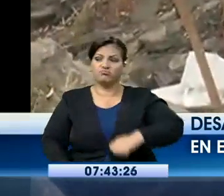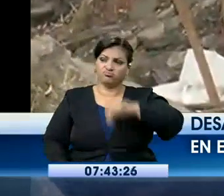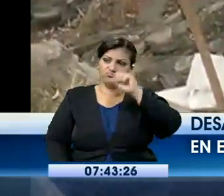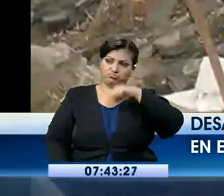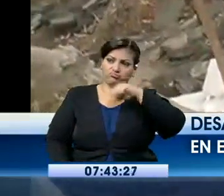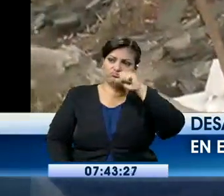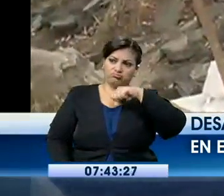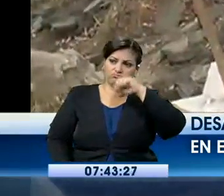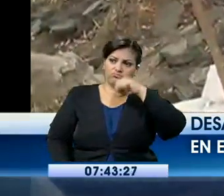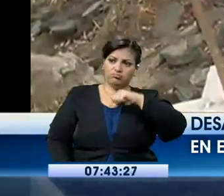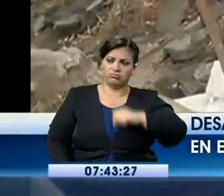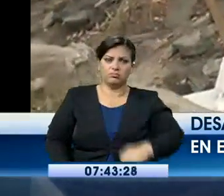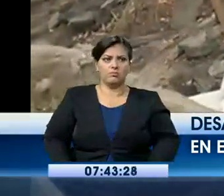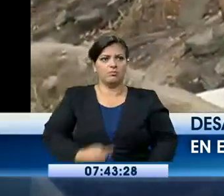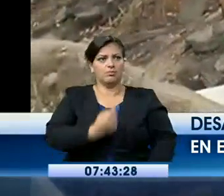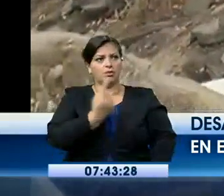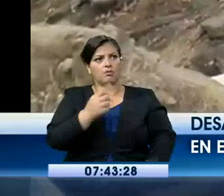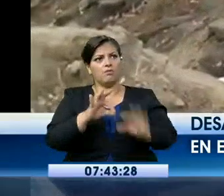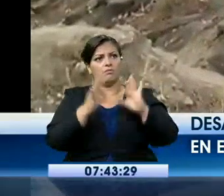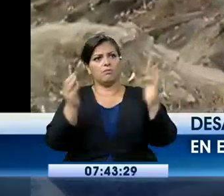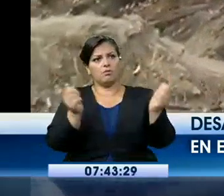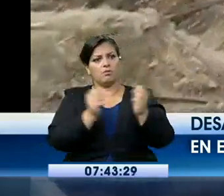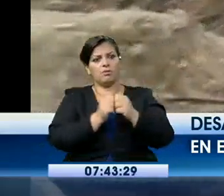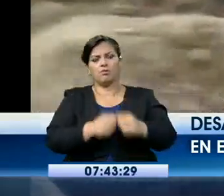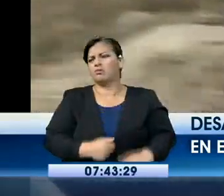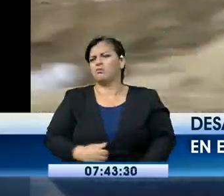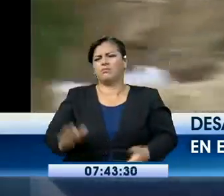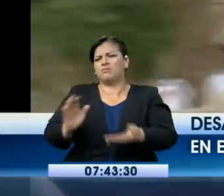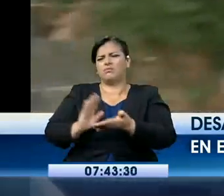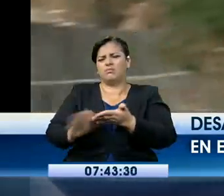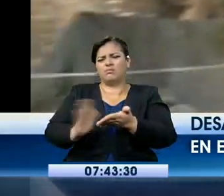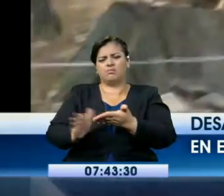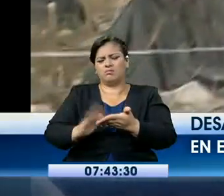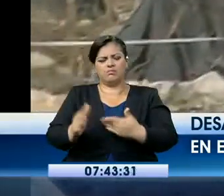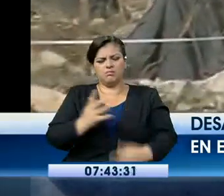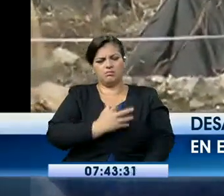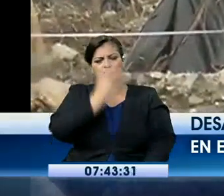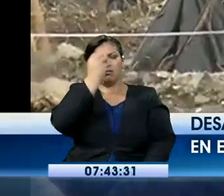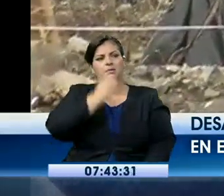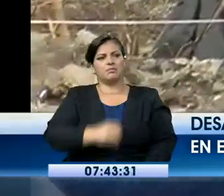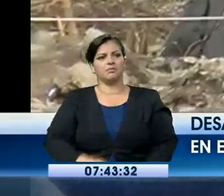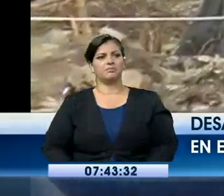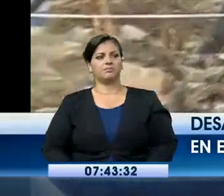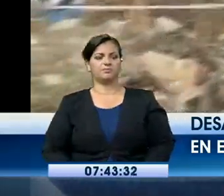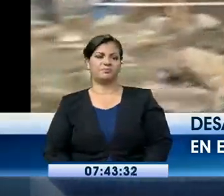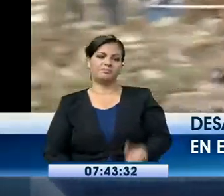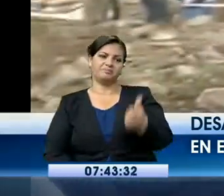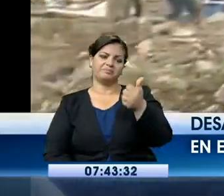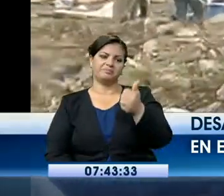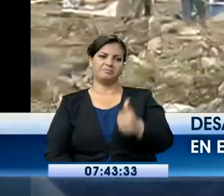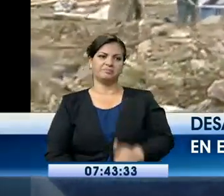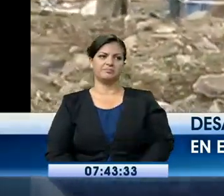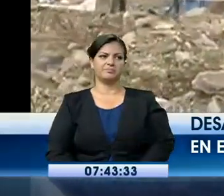familia? No puedo hablar, mira. Ok, perfecto, bueno, es lo que manifiestan ellos.